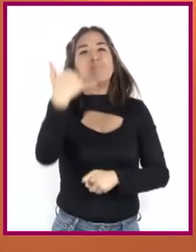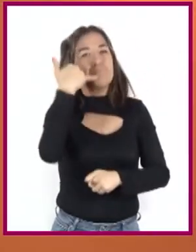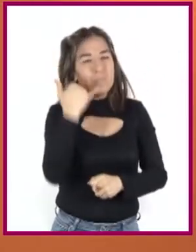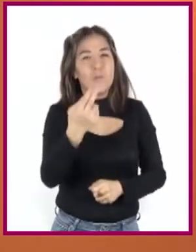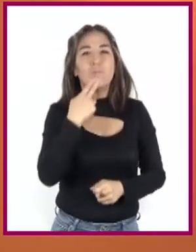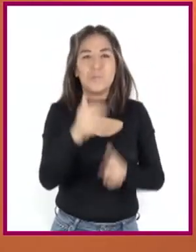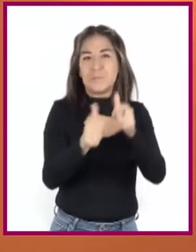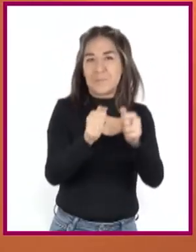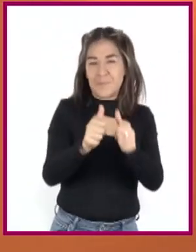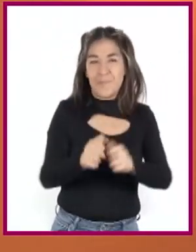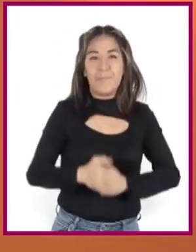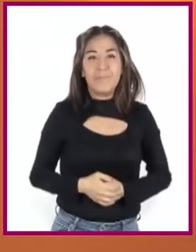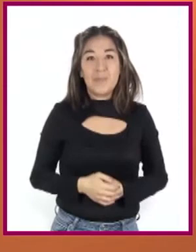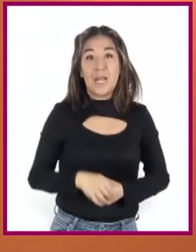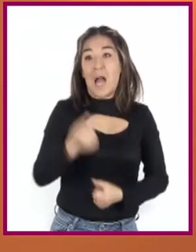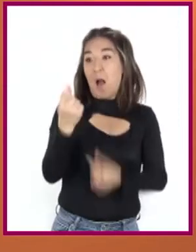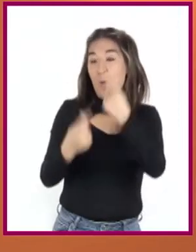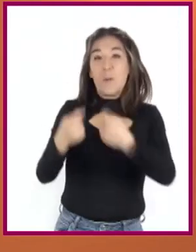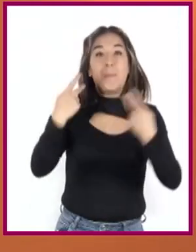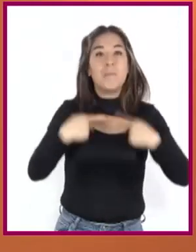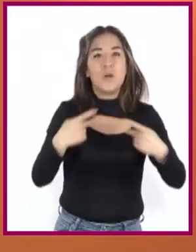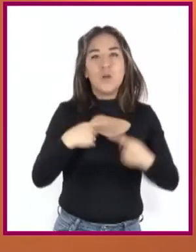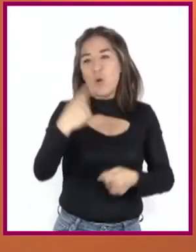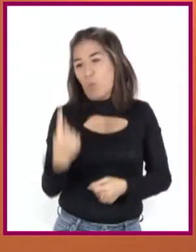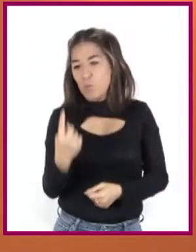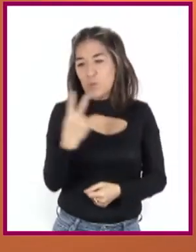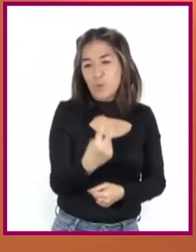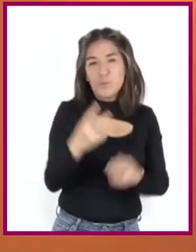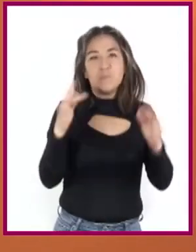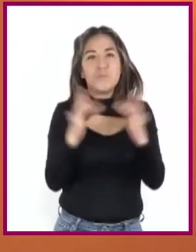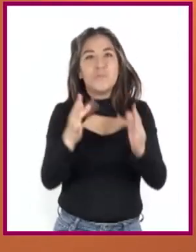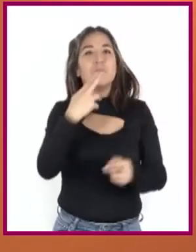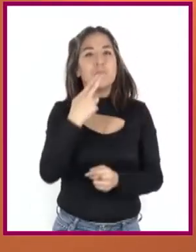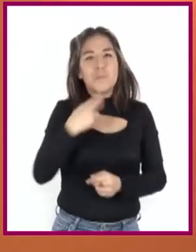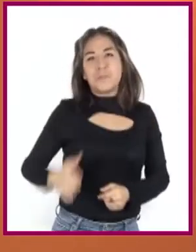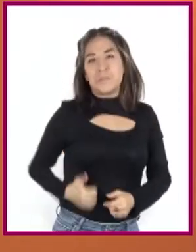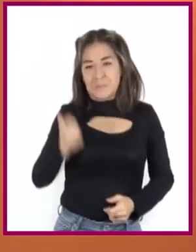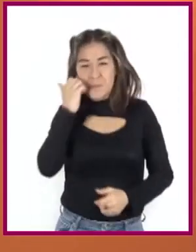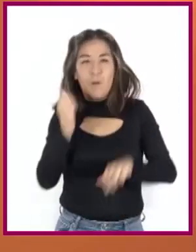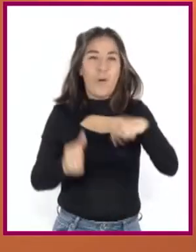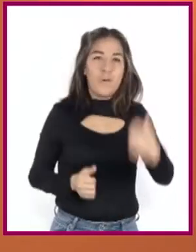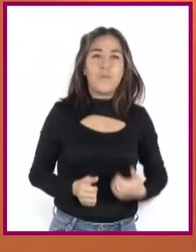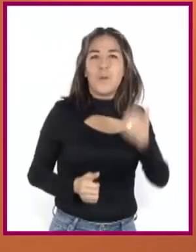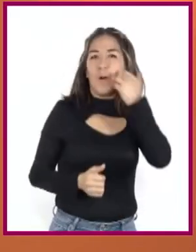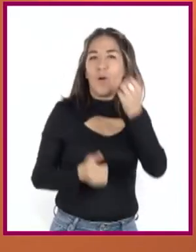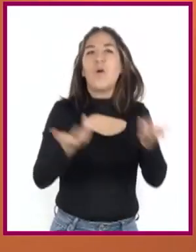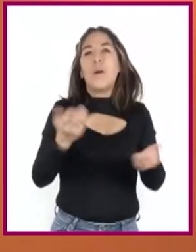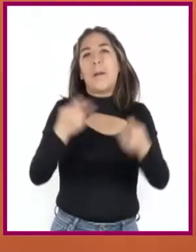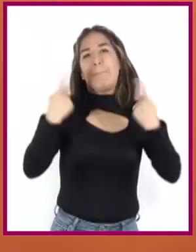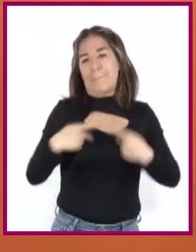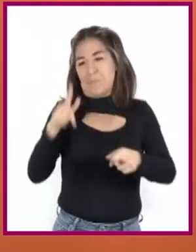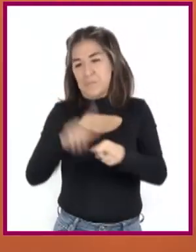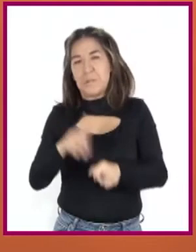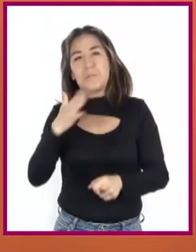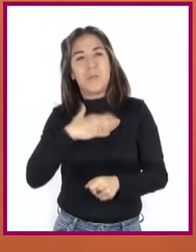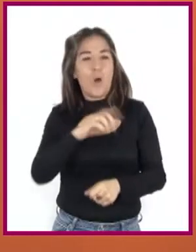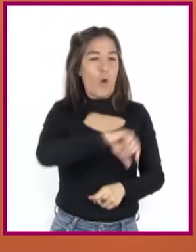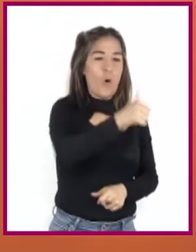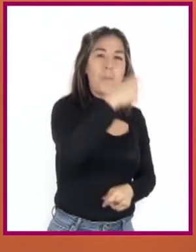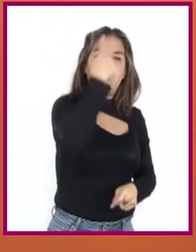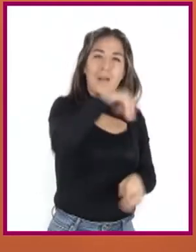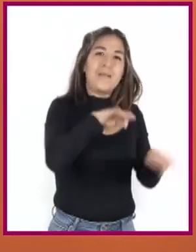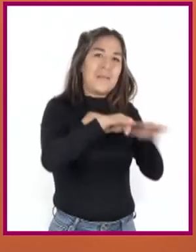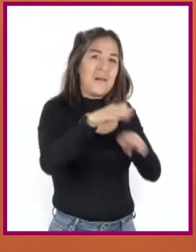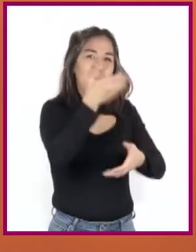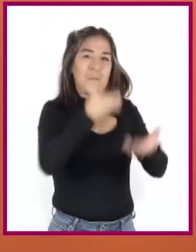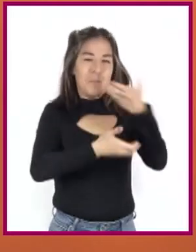Algunas personas llevan más de un teléfono móvil para diferentes propósitos, tales como para uso comercial y personal. Las